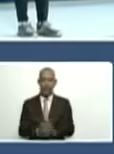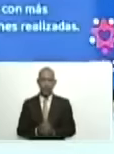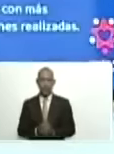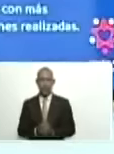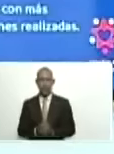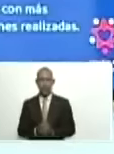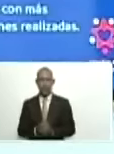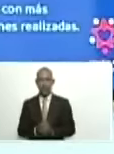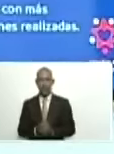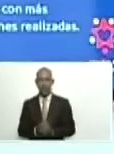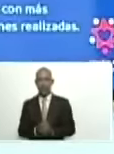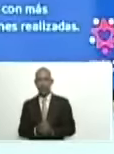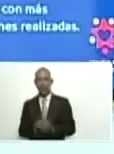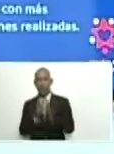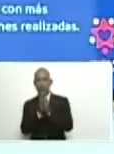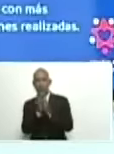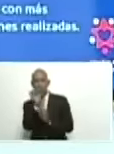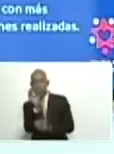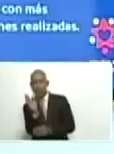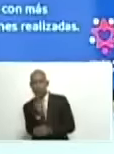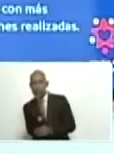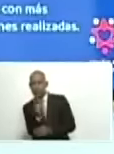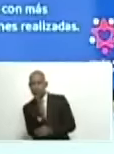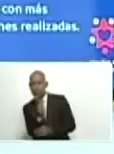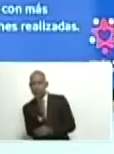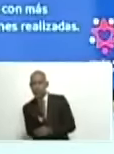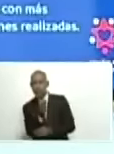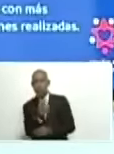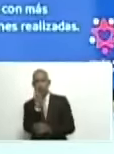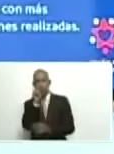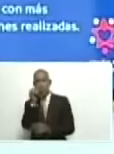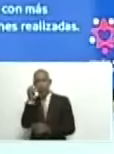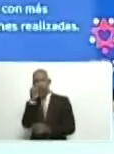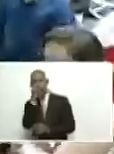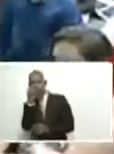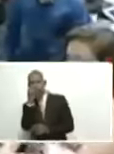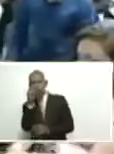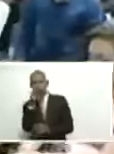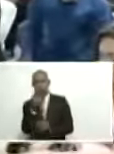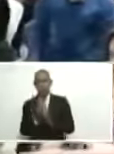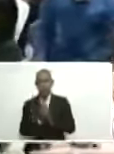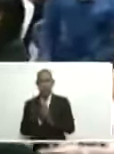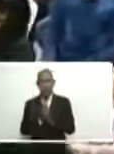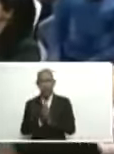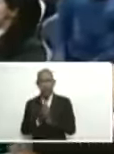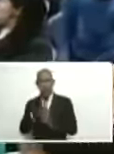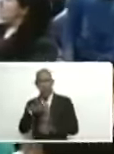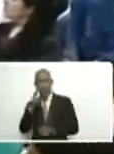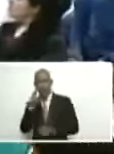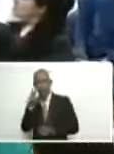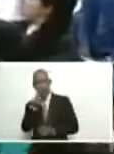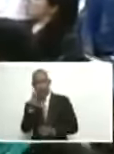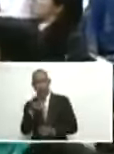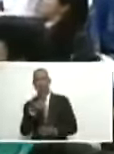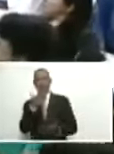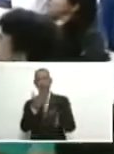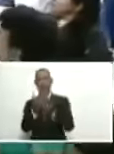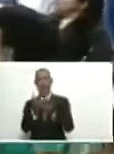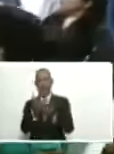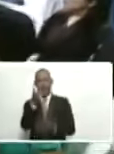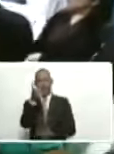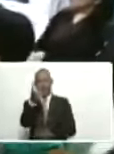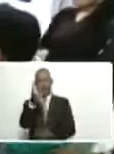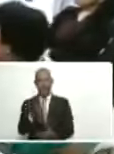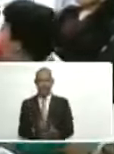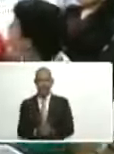si me da un chancecito, el camarógrafo que está ahí de espalda, para poder leer eso.